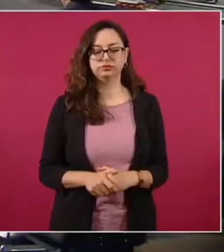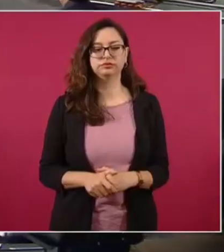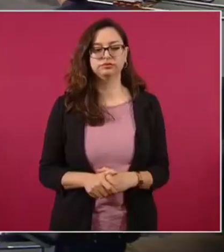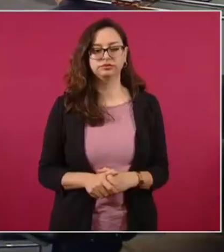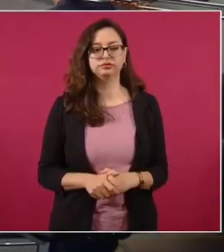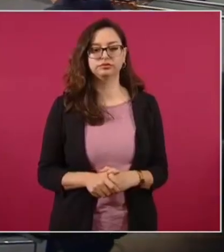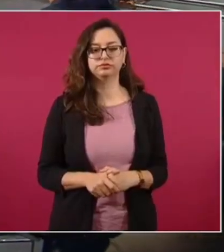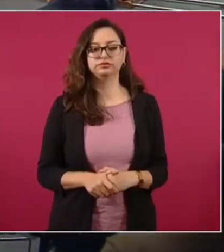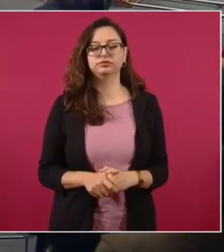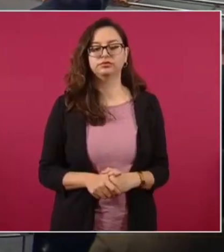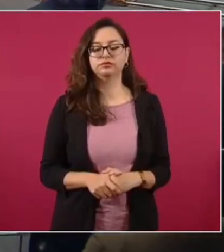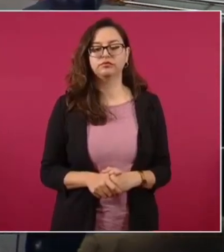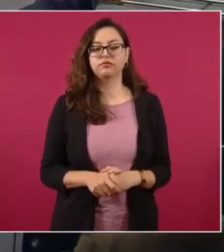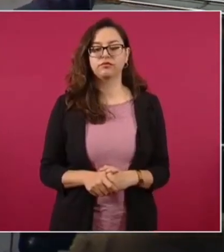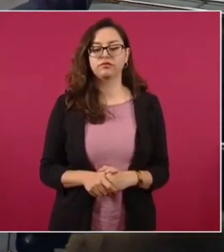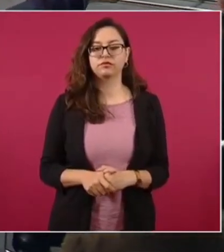es.